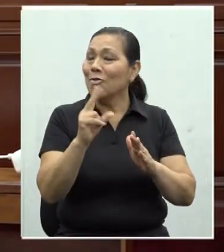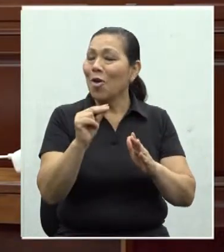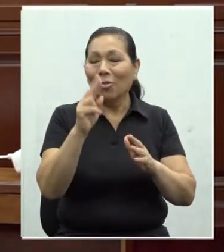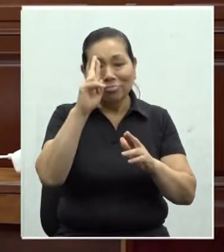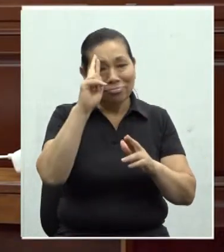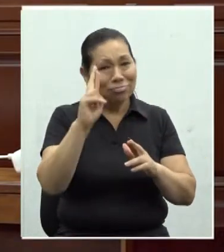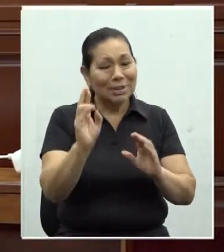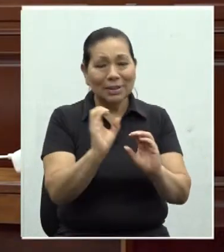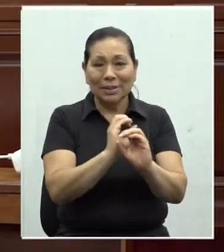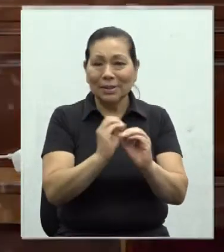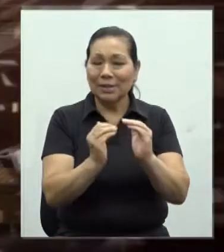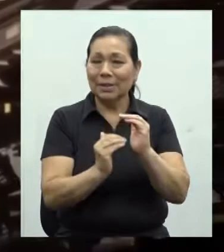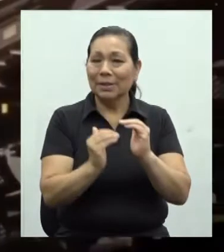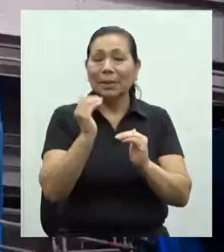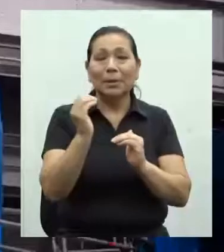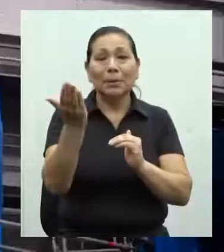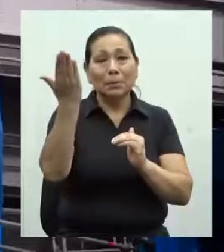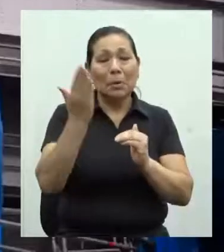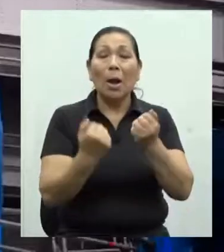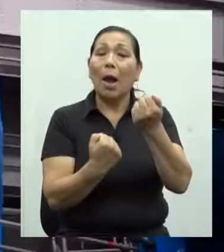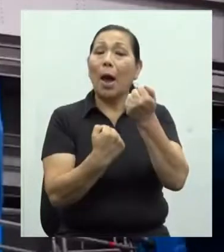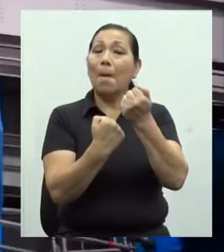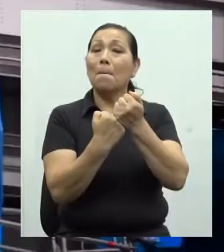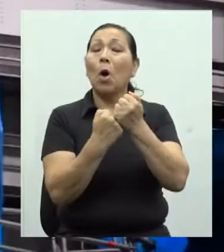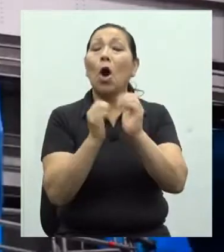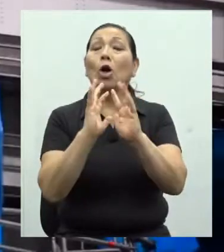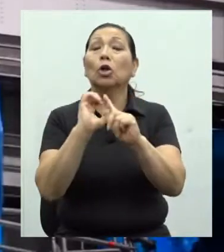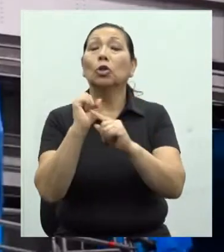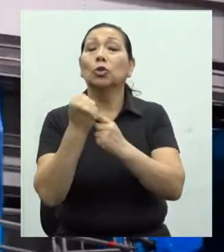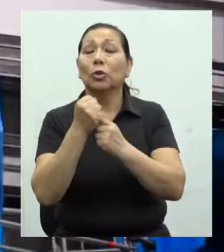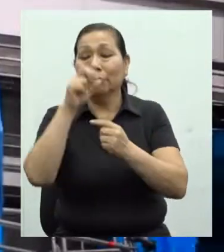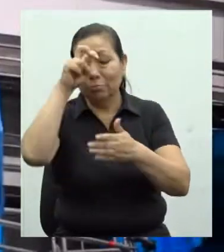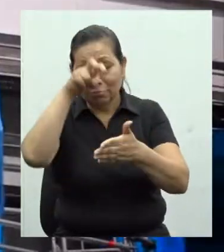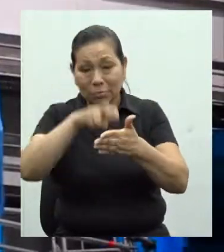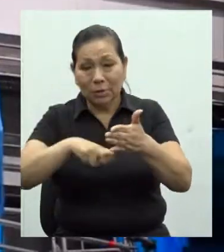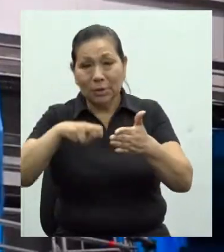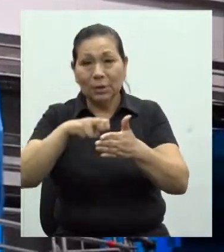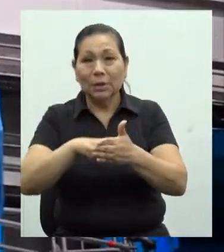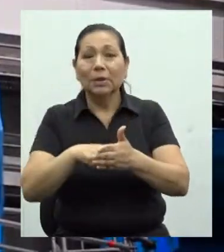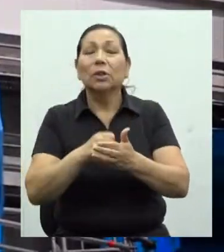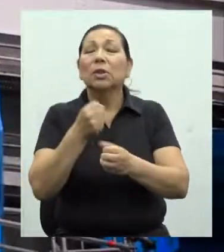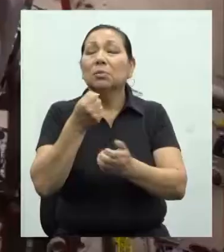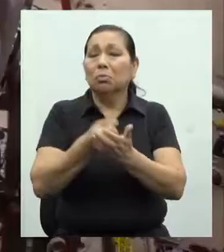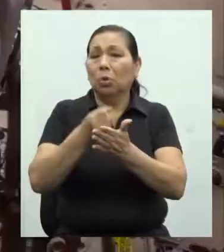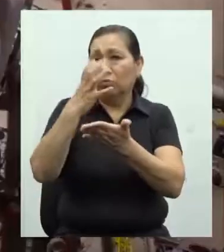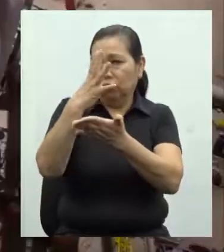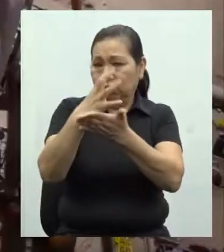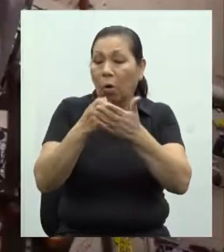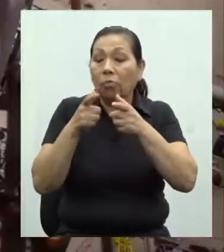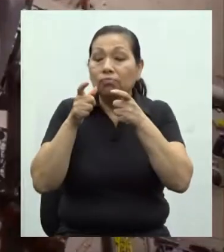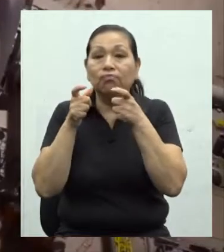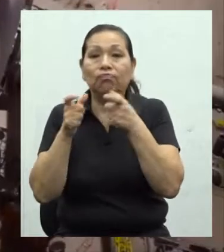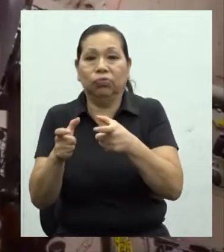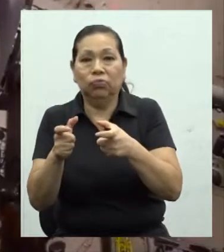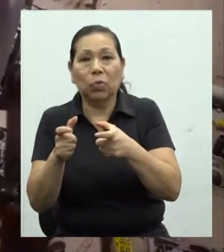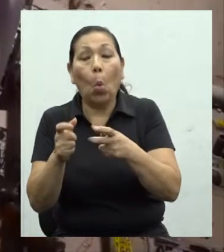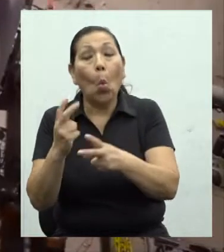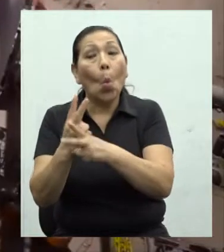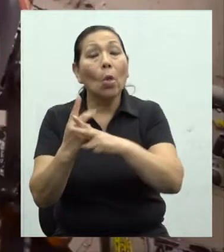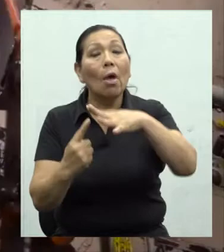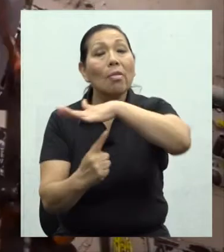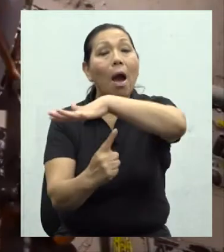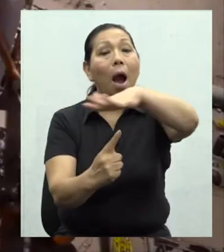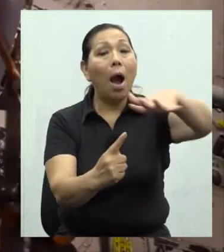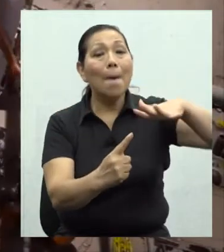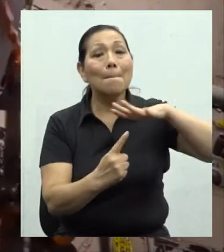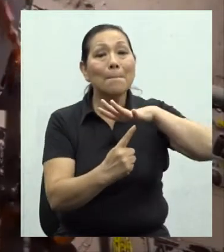infundada por mayoría la demanda de amparo de la Sociedad Minera Cerro Verde contra el costo de fiscalización ambiental que